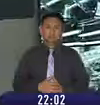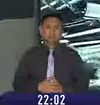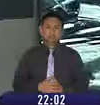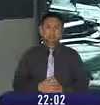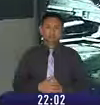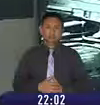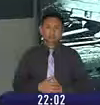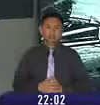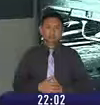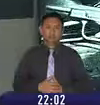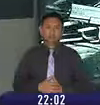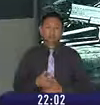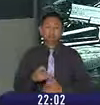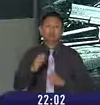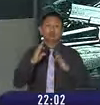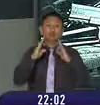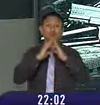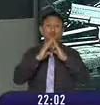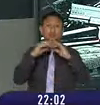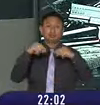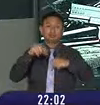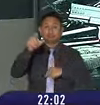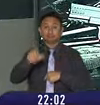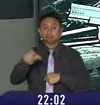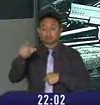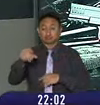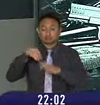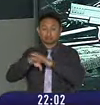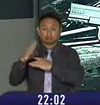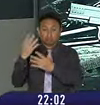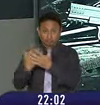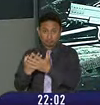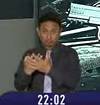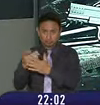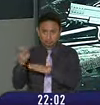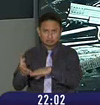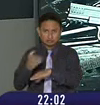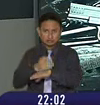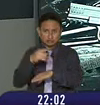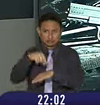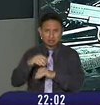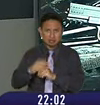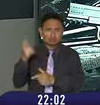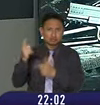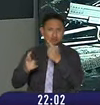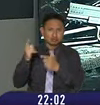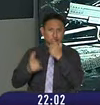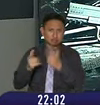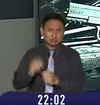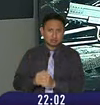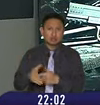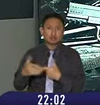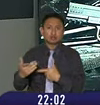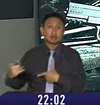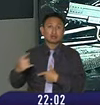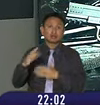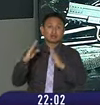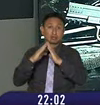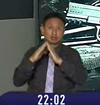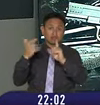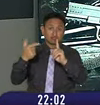en el distrito tumba con una pareja fue detenida luego de ser protagonista de varios disparos que impactaron en una vivienda